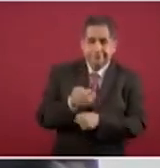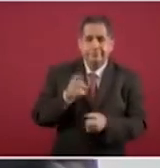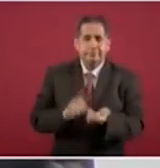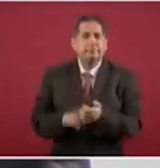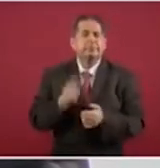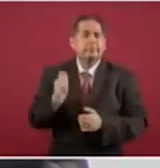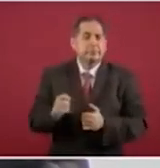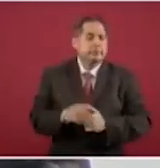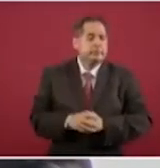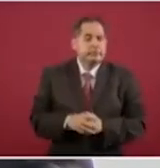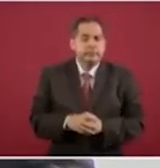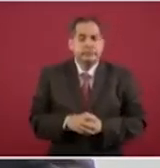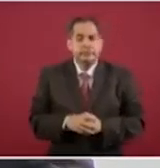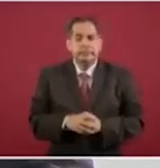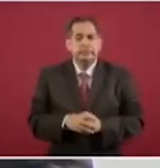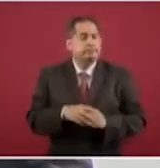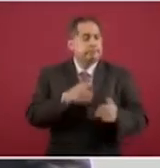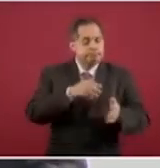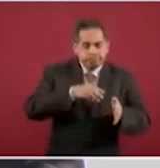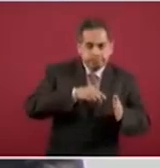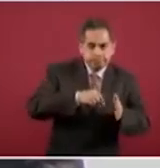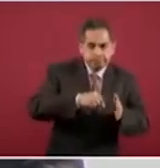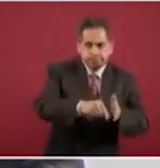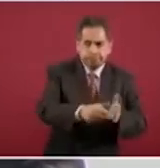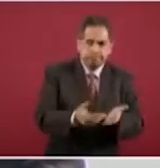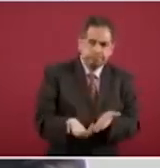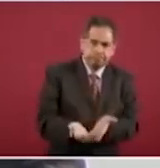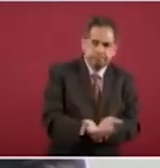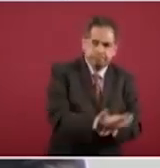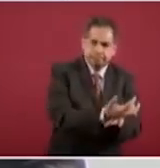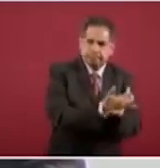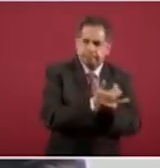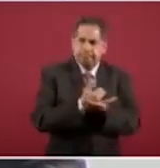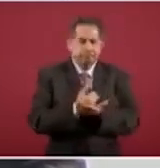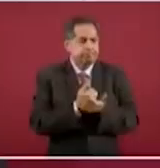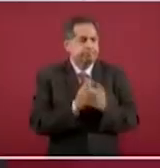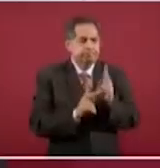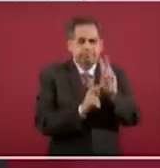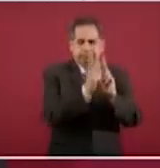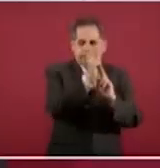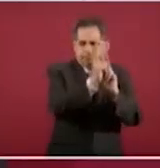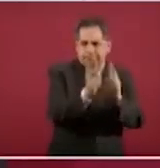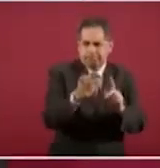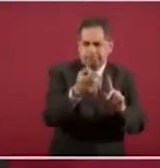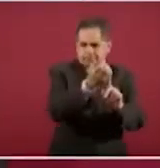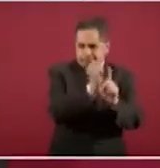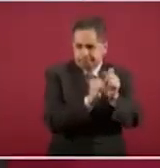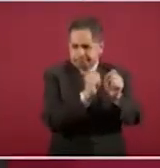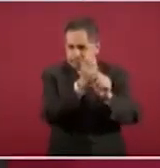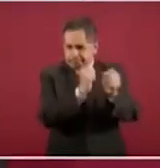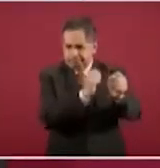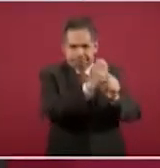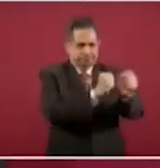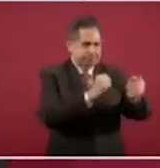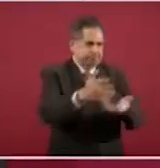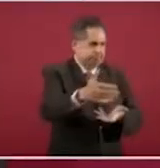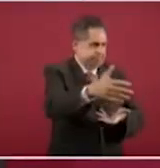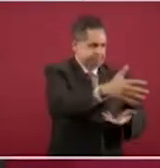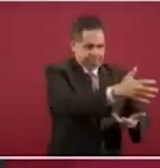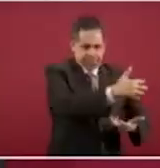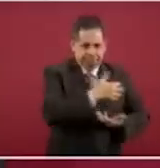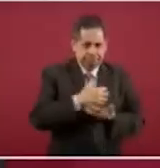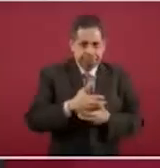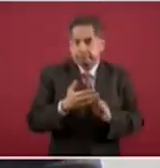empezando a recogerse los primeros frutos de esa cosecha no se había hecho